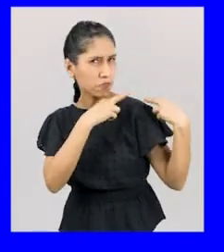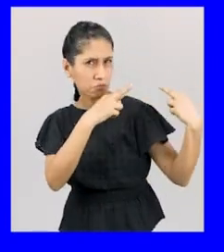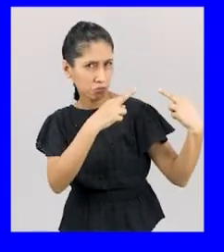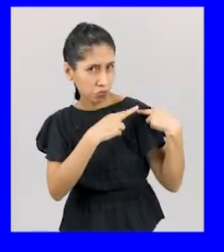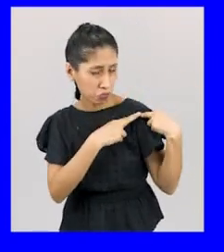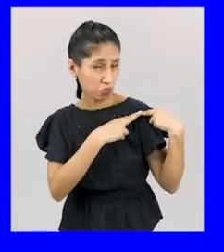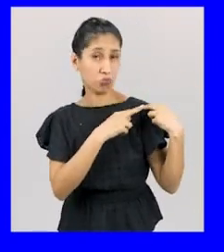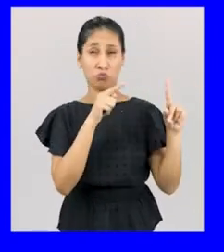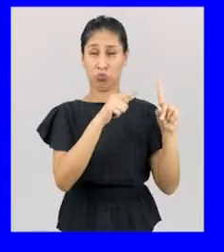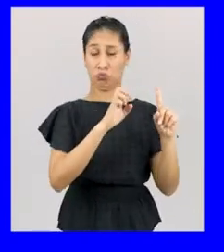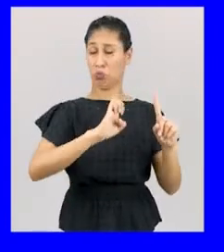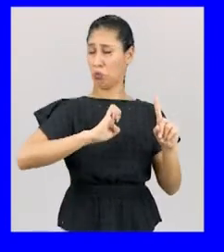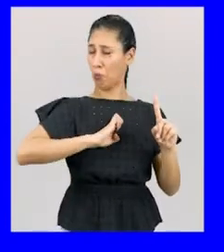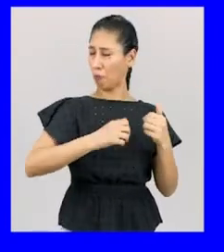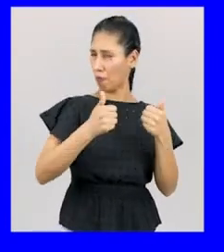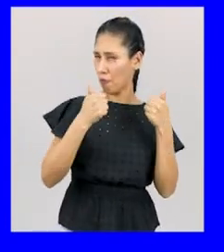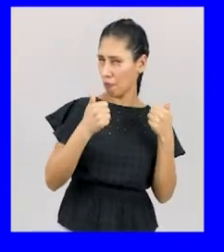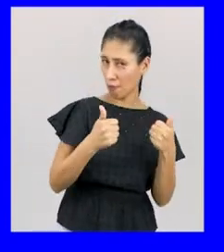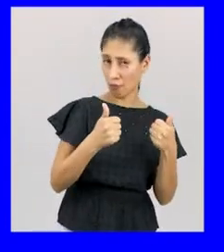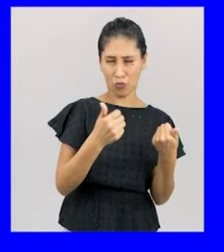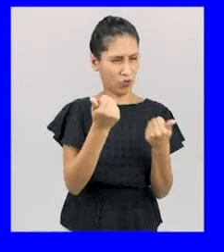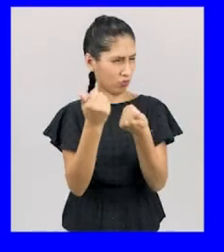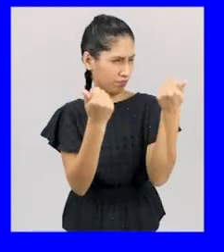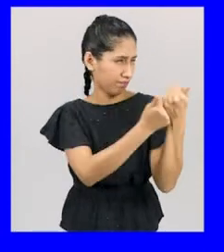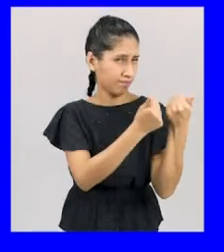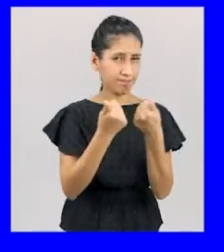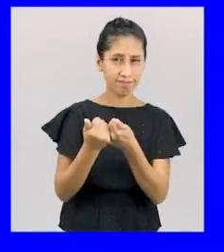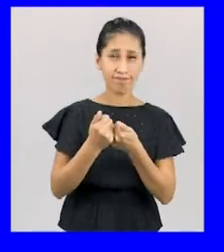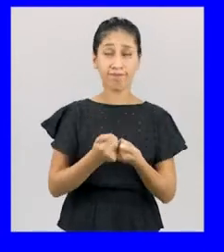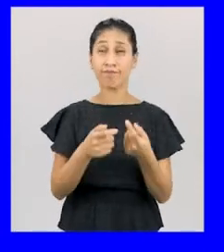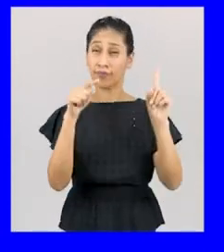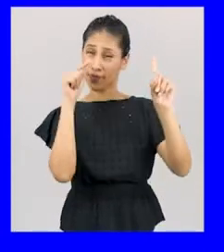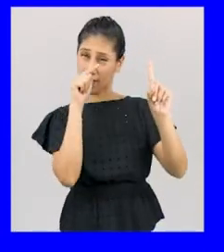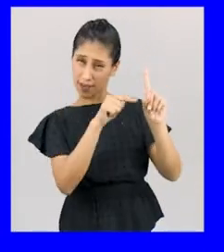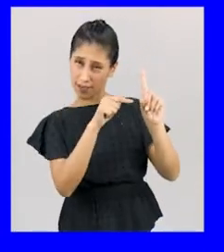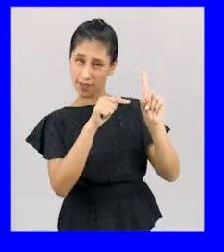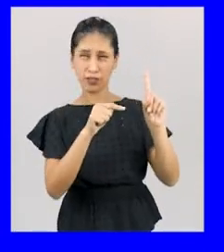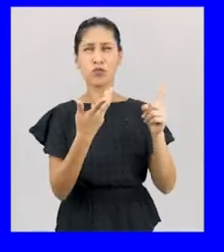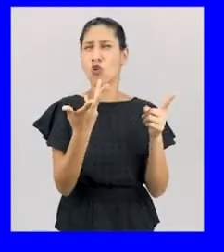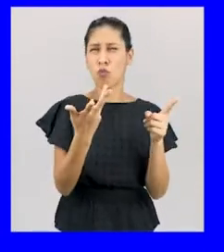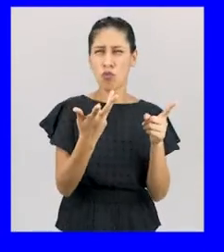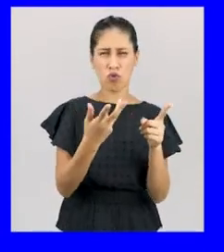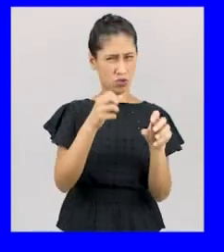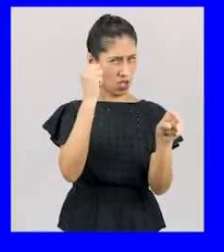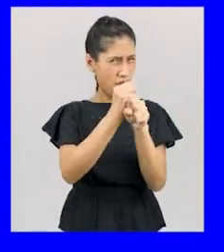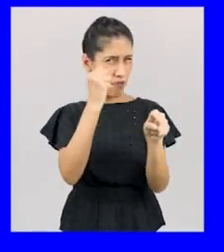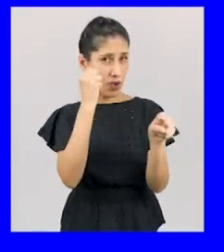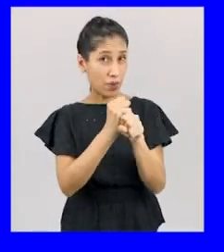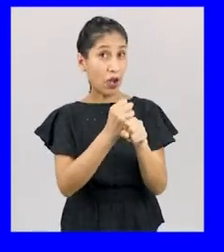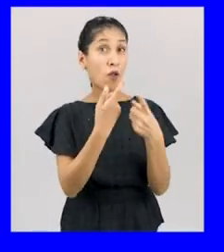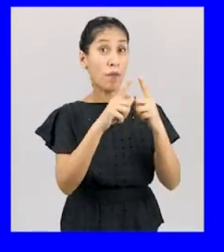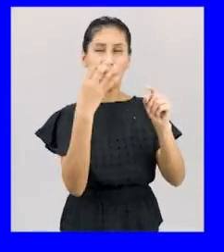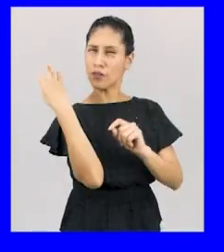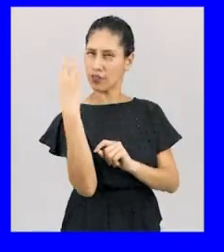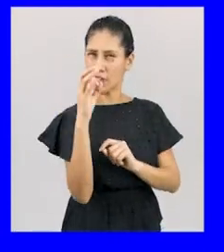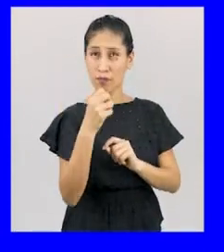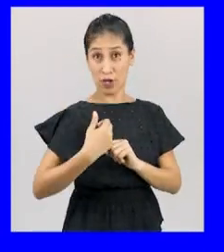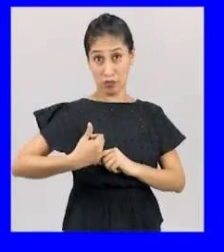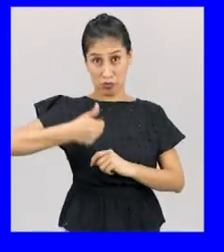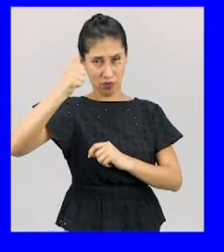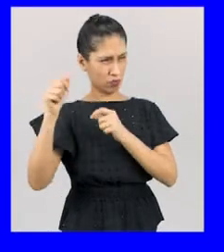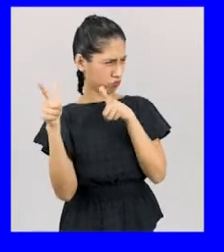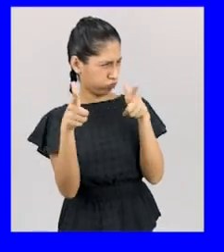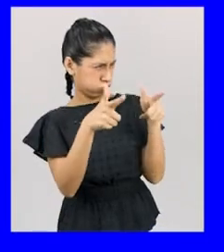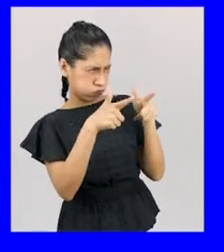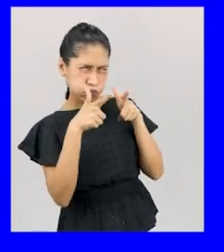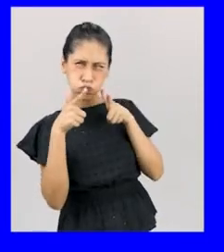responsable, mostrando moralidad y espíritu de superación y colaboración. La señora Francia ha laborado bajo la supervisión del director